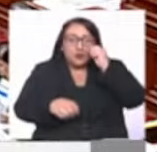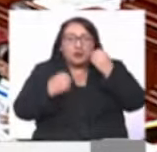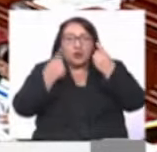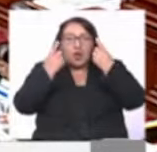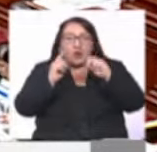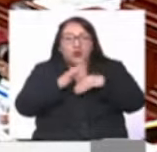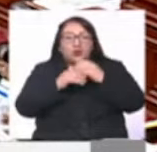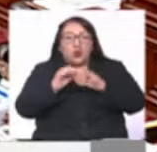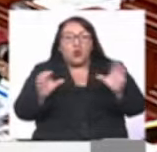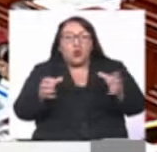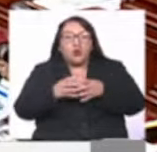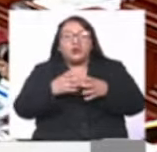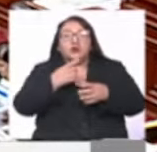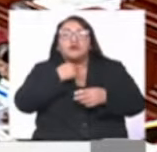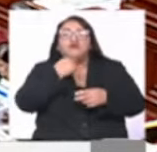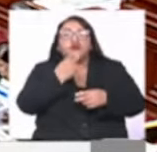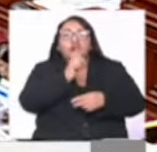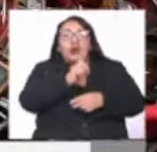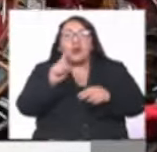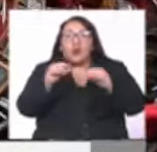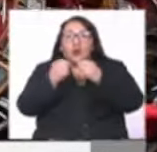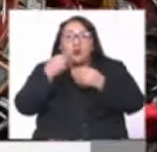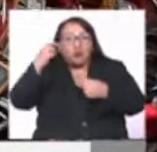unánime de la junta de